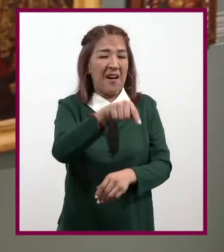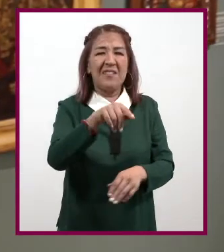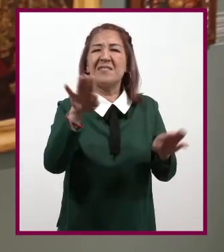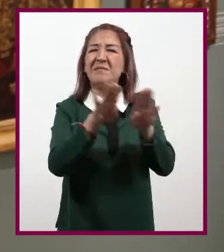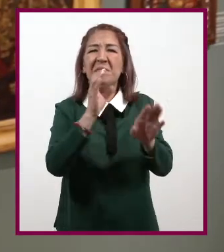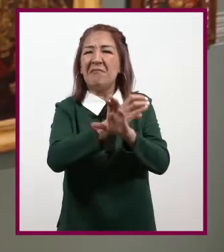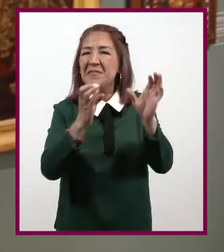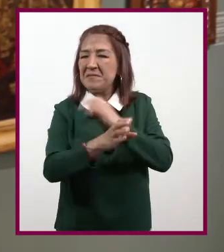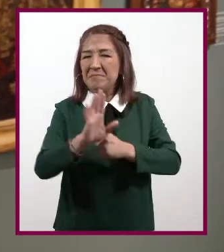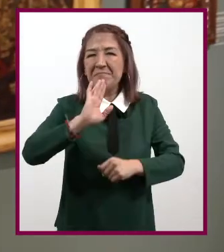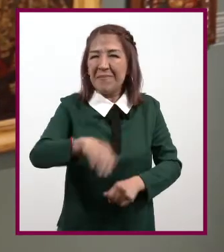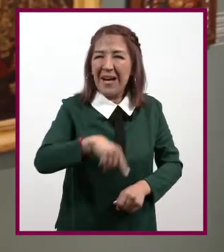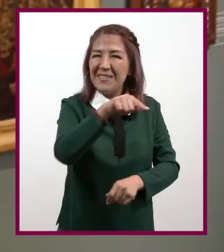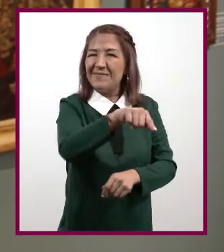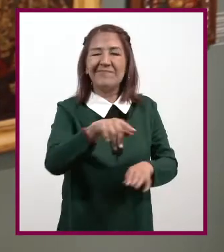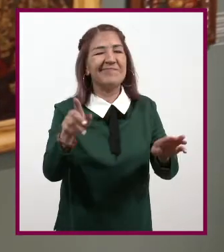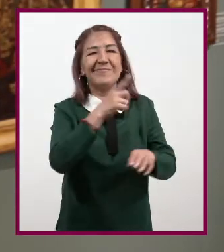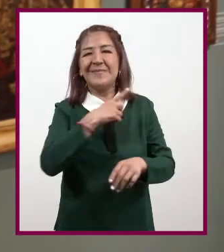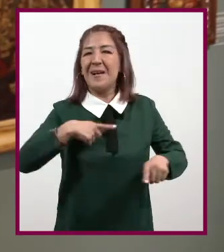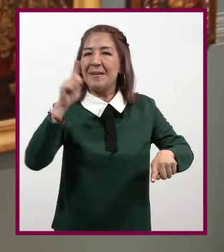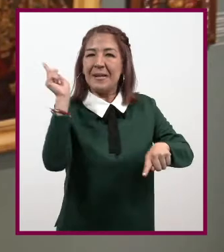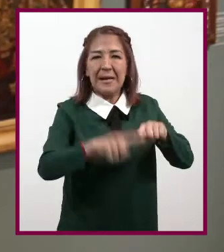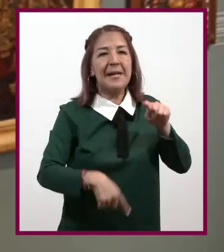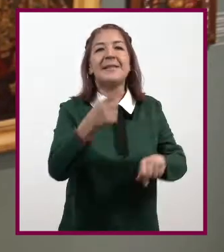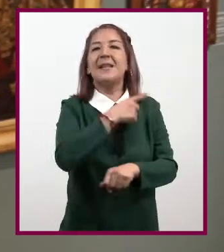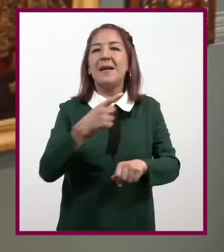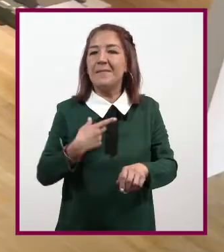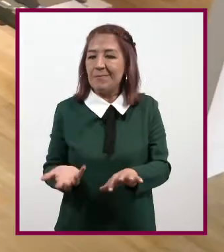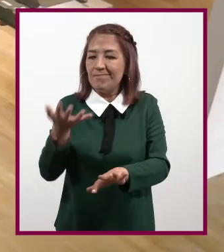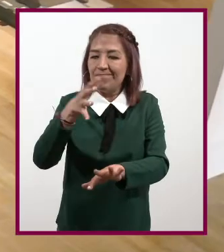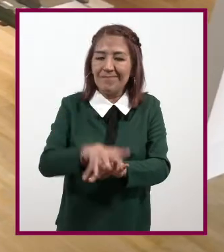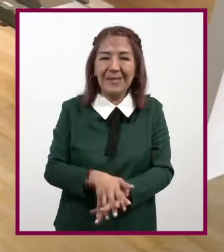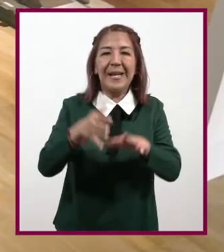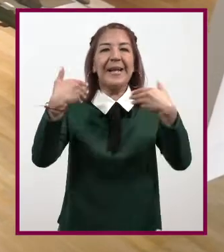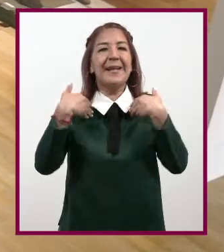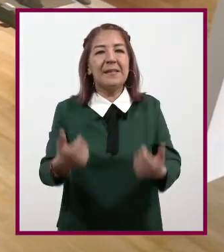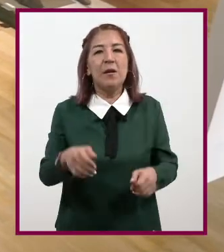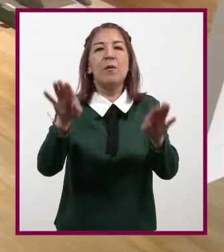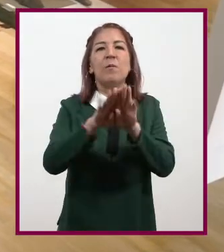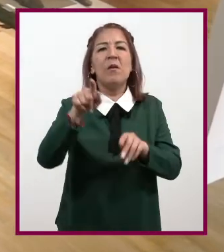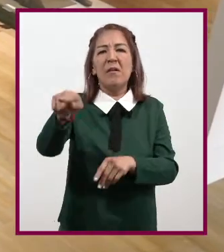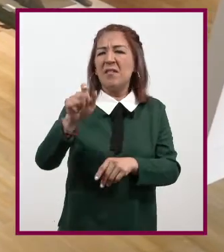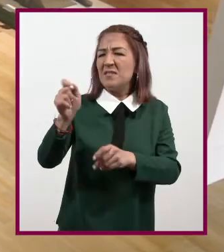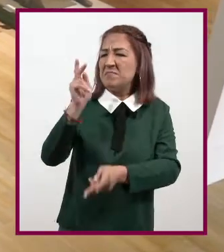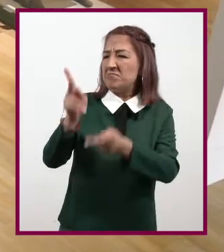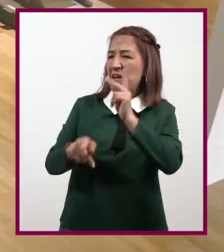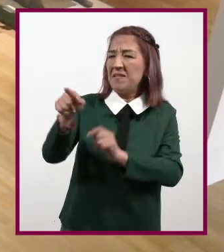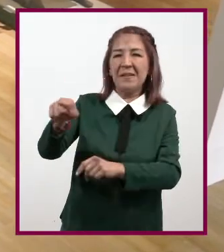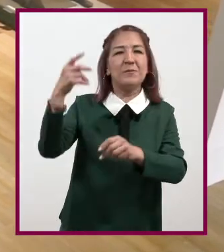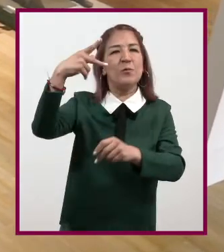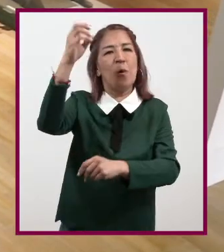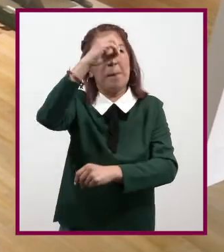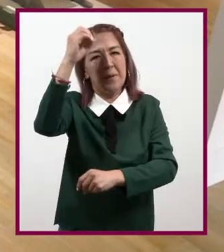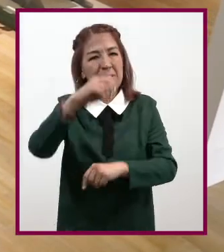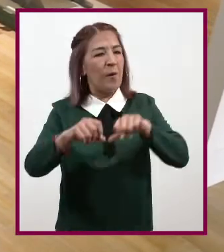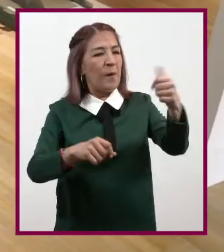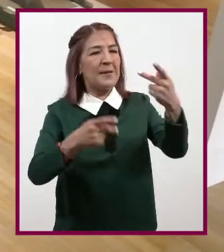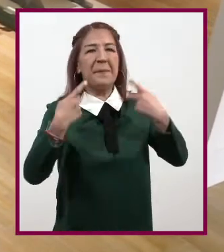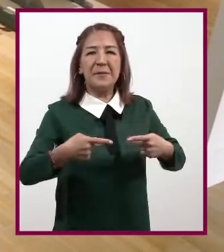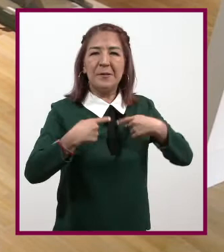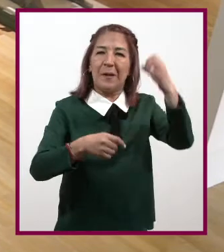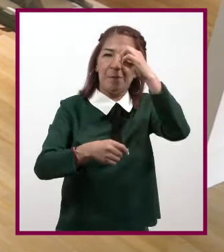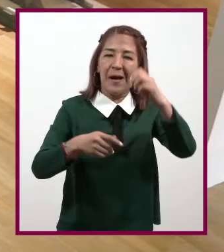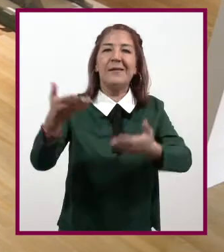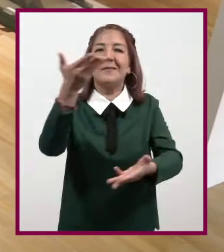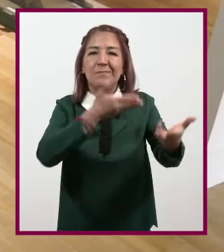de una sociedad, ser mucho más incluyente, entender a la escucha, entender las otras voces que